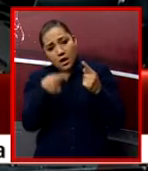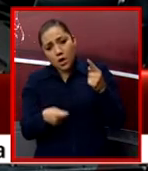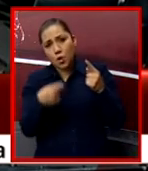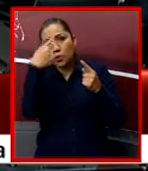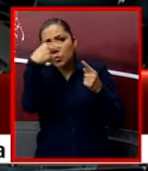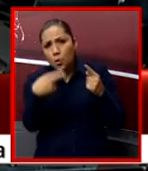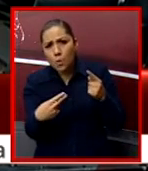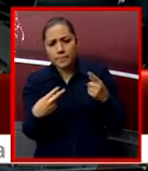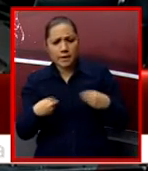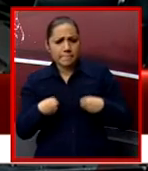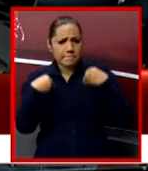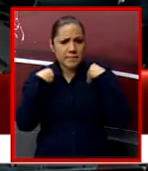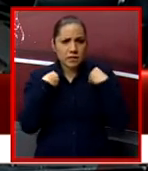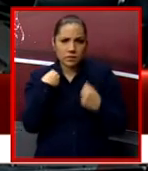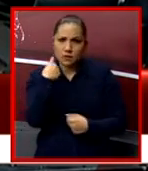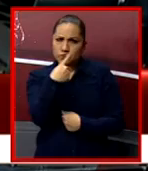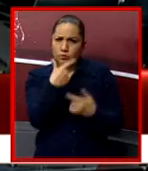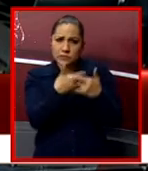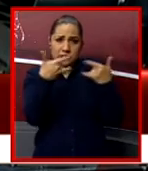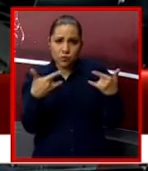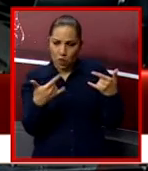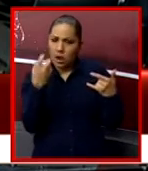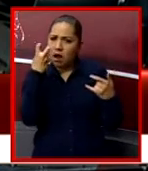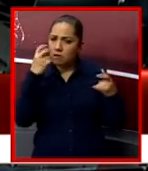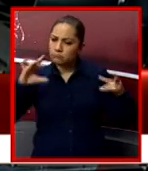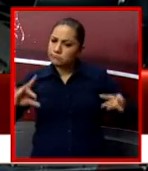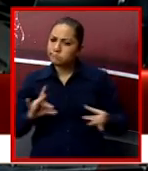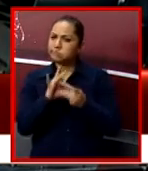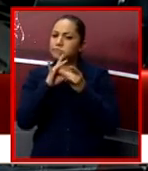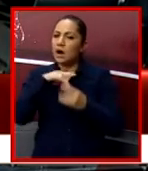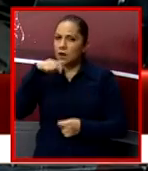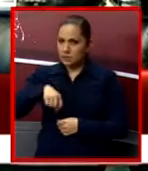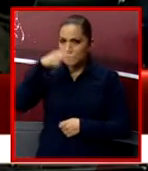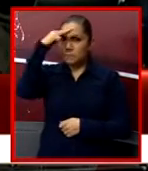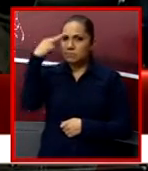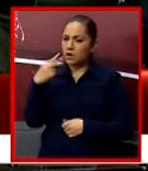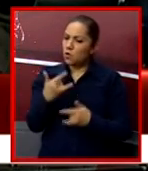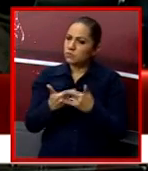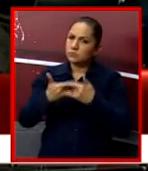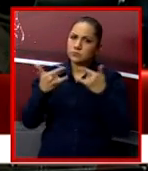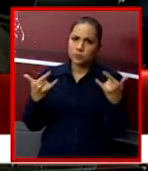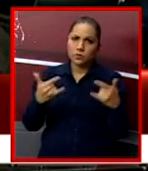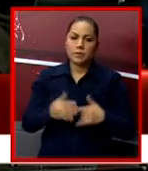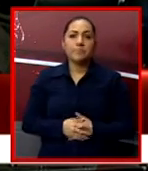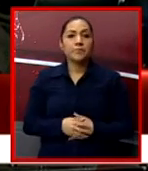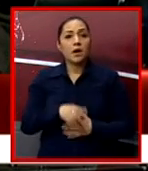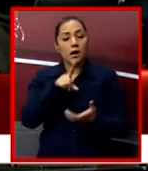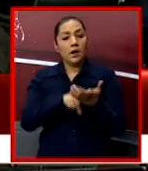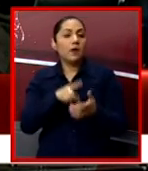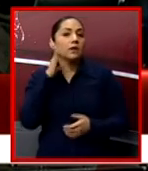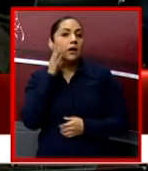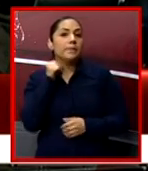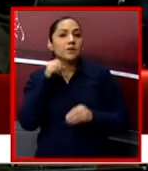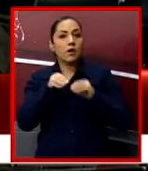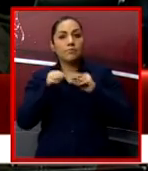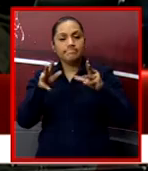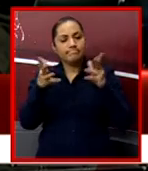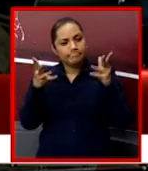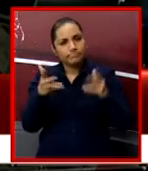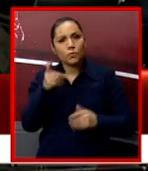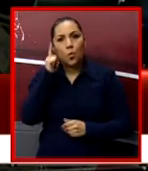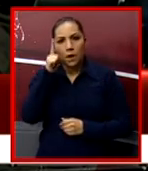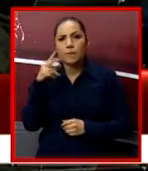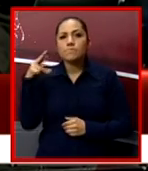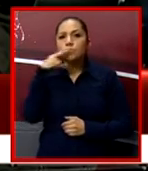historia forman parte ya de la historia de nuestro país. El Senado de la República se pronunció por la pronta localización